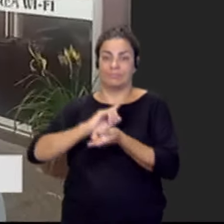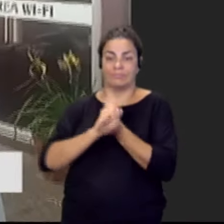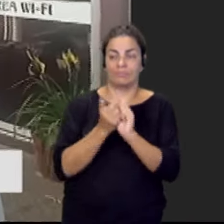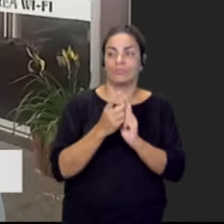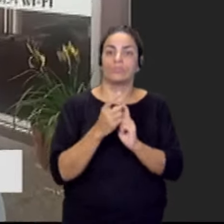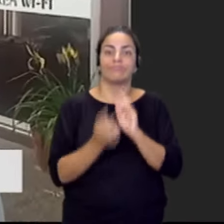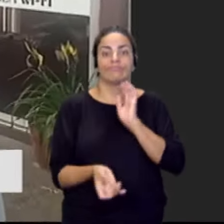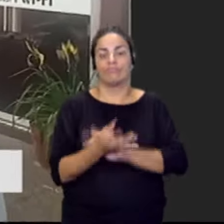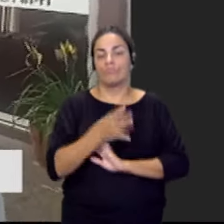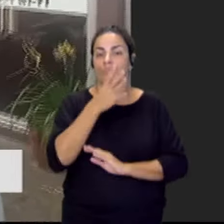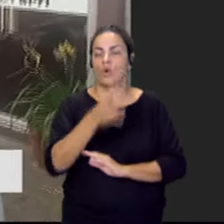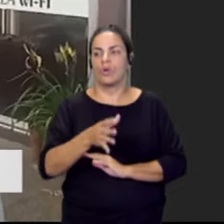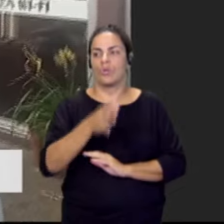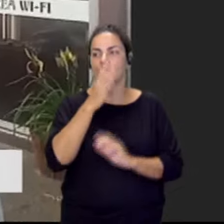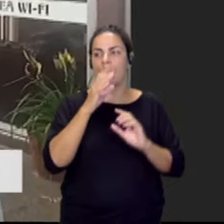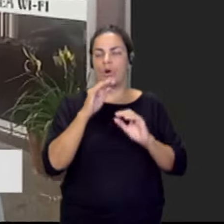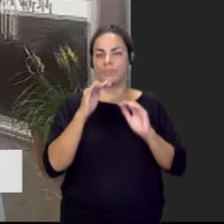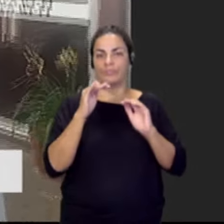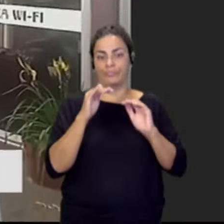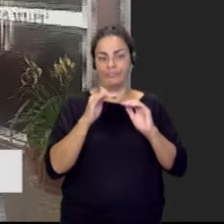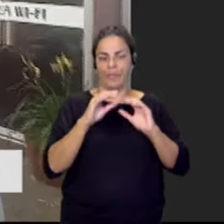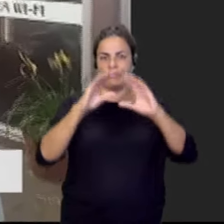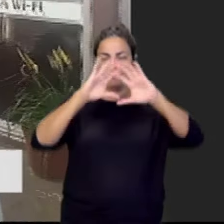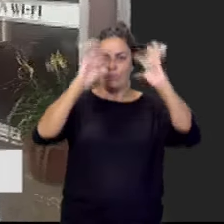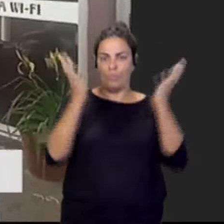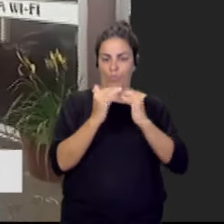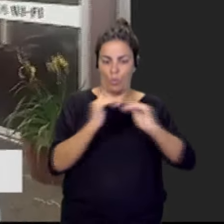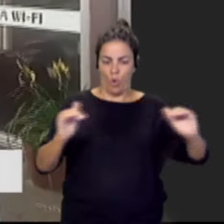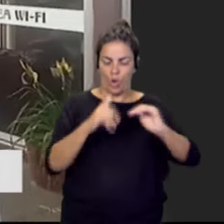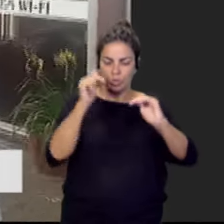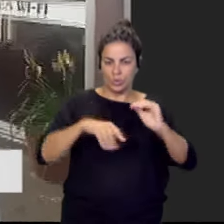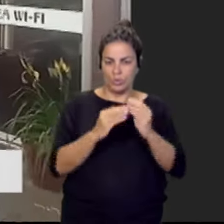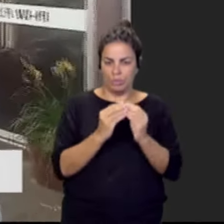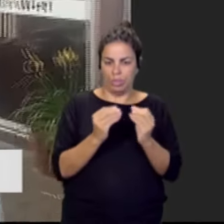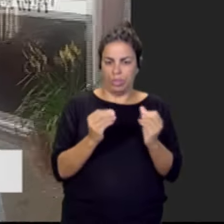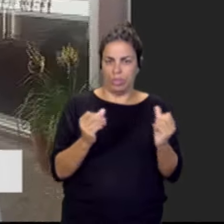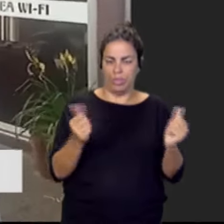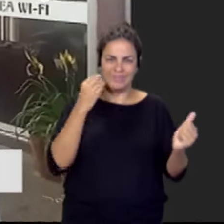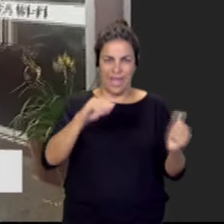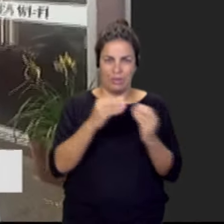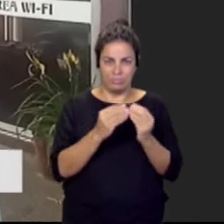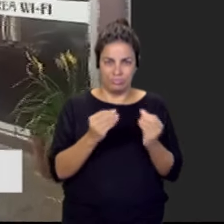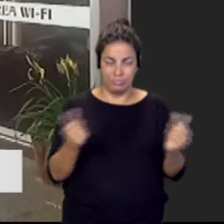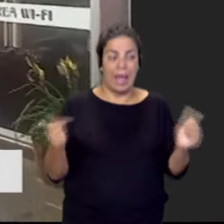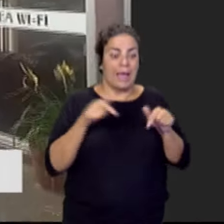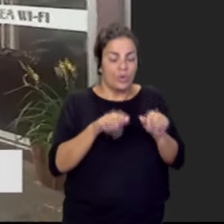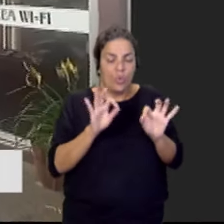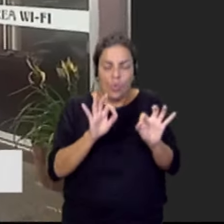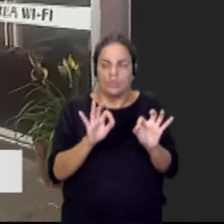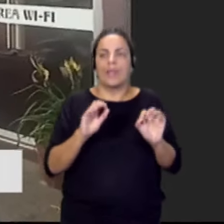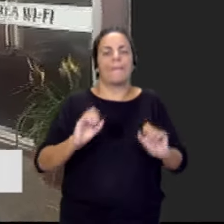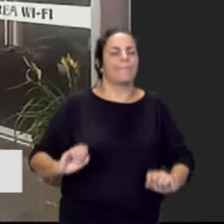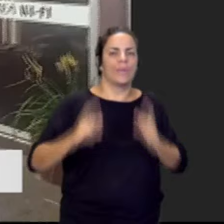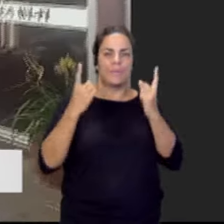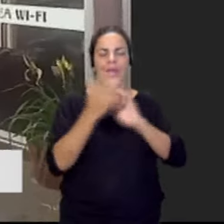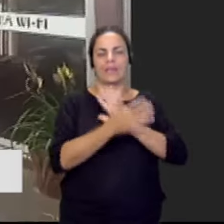Sur, en la zona de la Antártida, y era la primera vez que casual o curiosamente se hablaba de prevención de